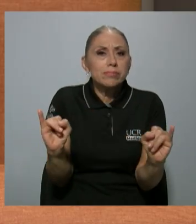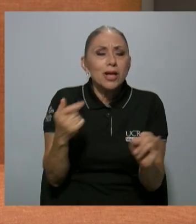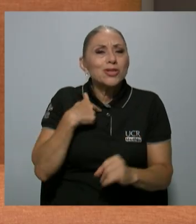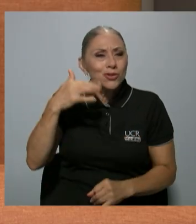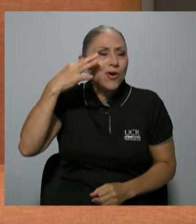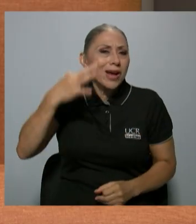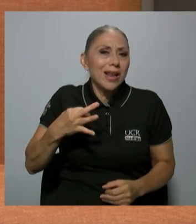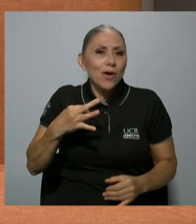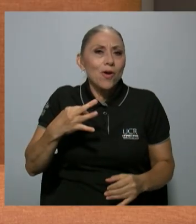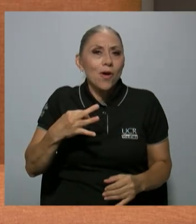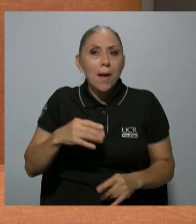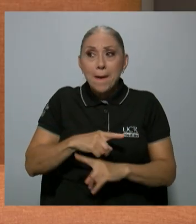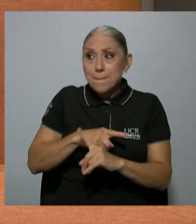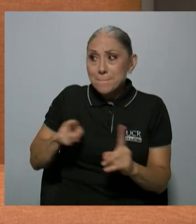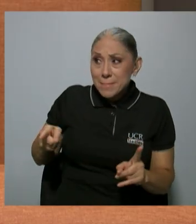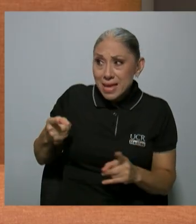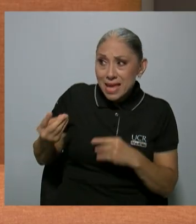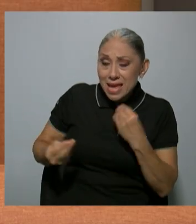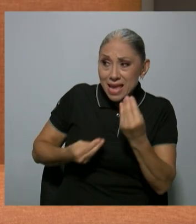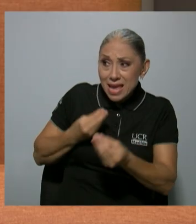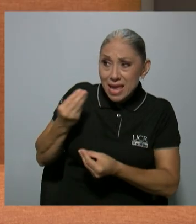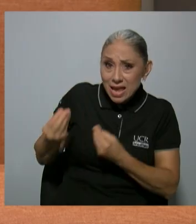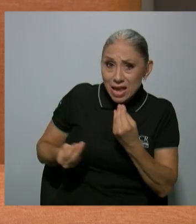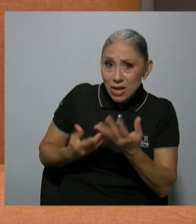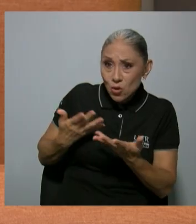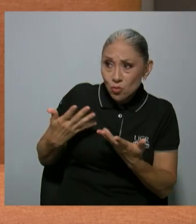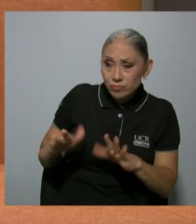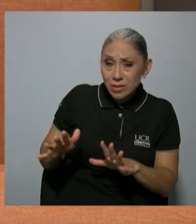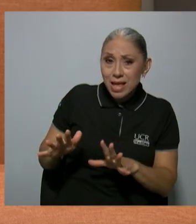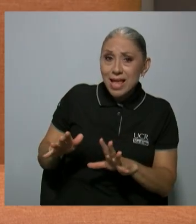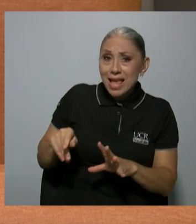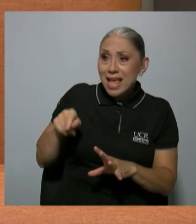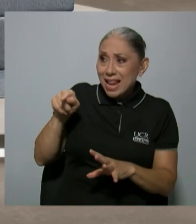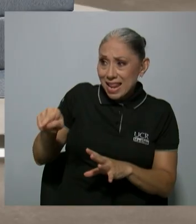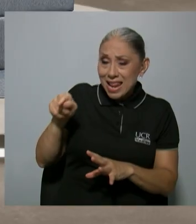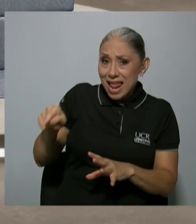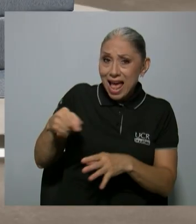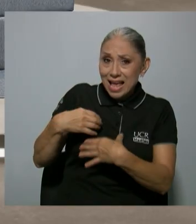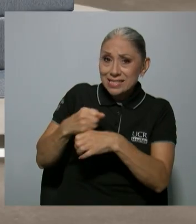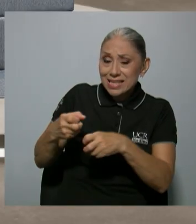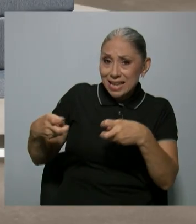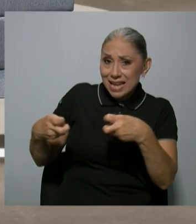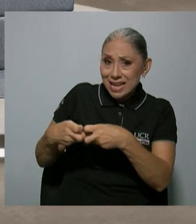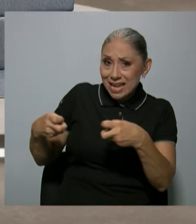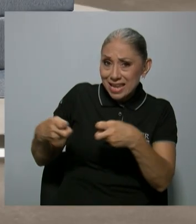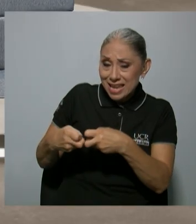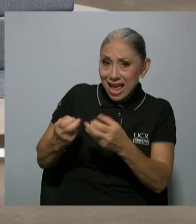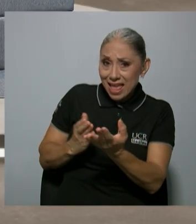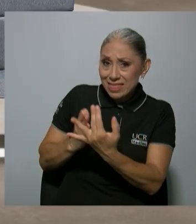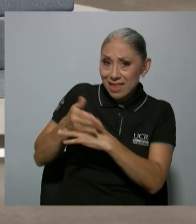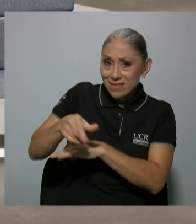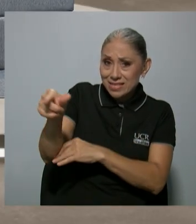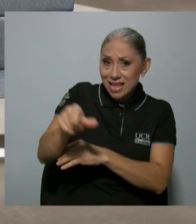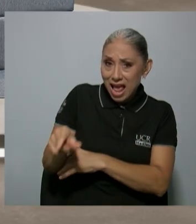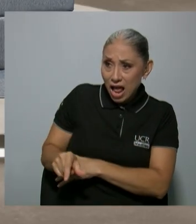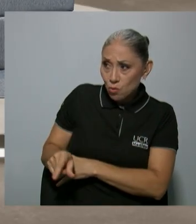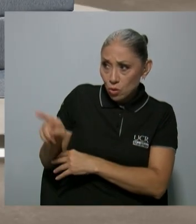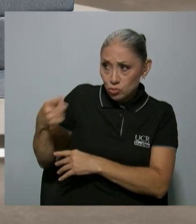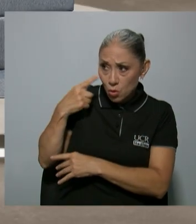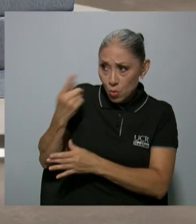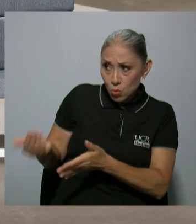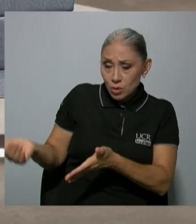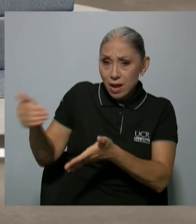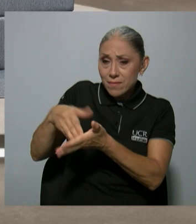hora, por ejemplo... Pero la ves la energía, la generación hidroeléctrica en este momento, haciéndola el ICE